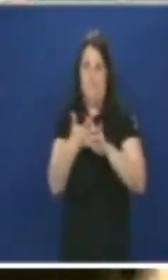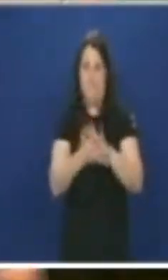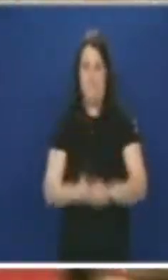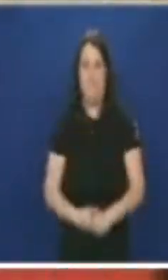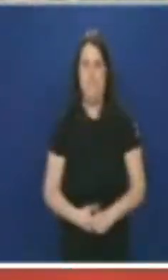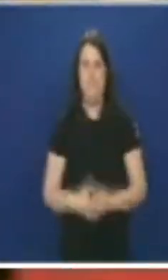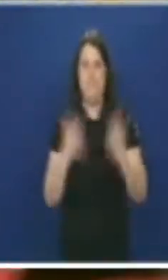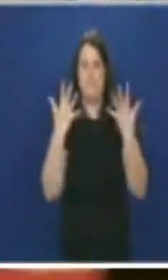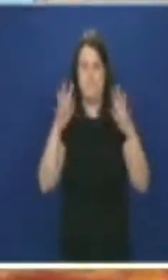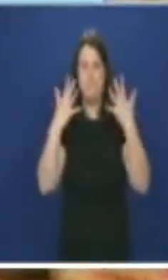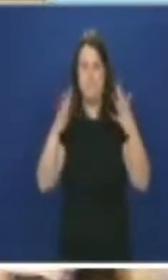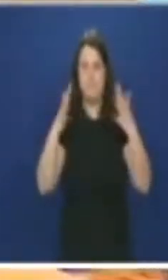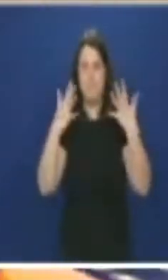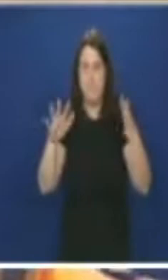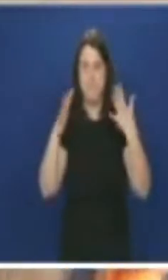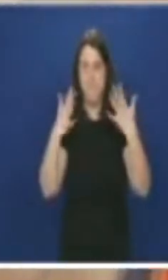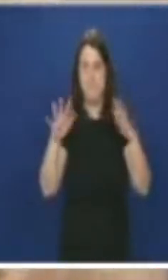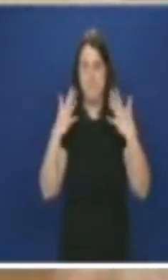Por Dios.